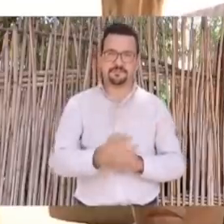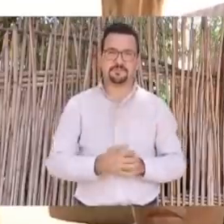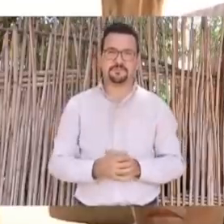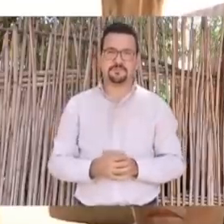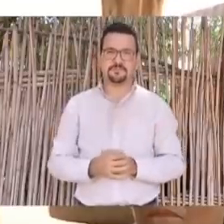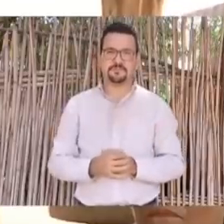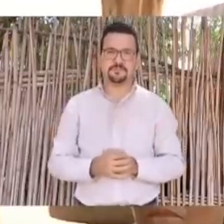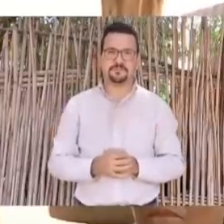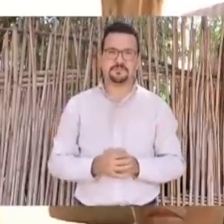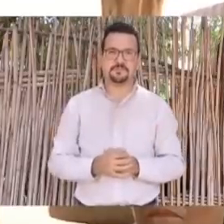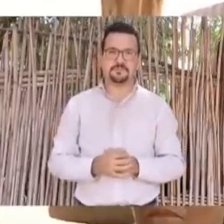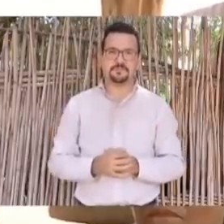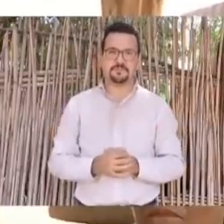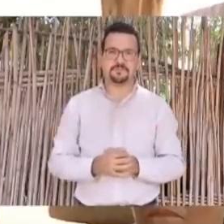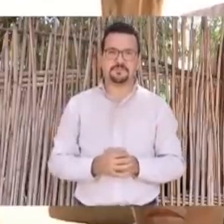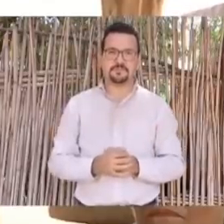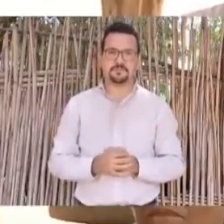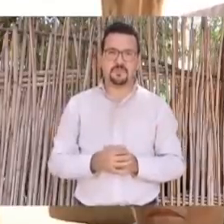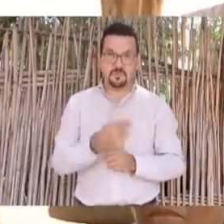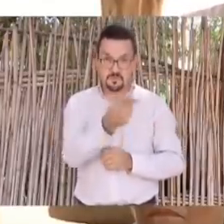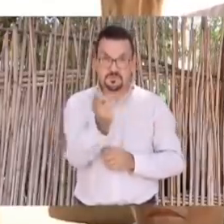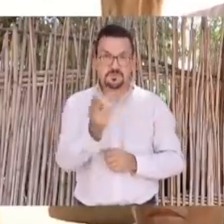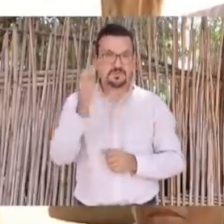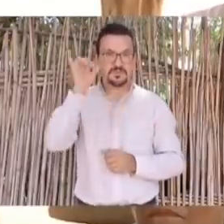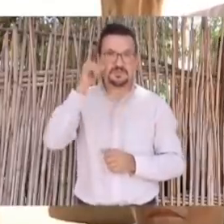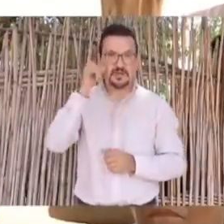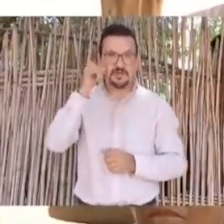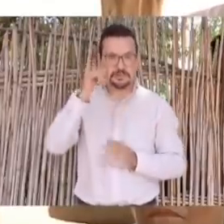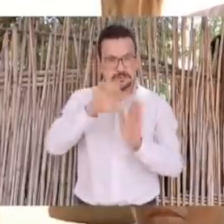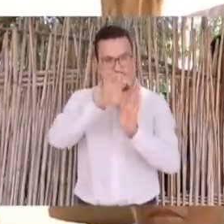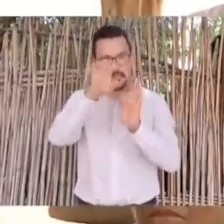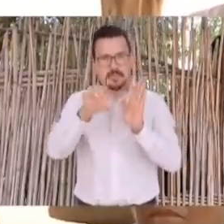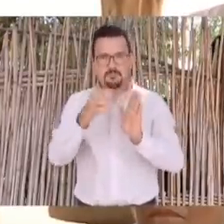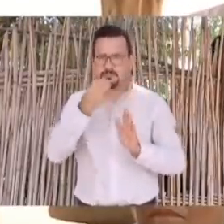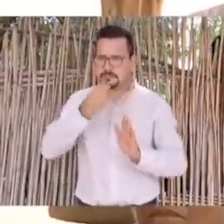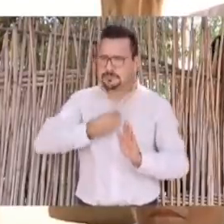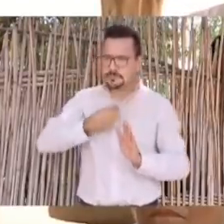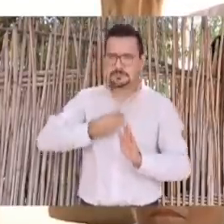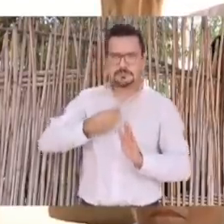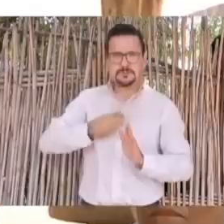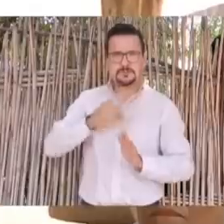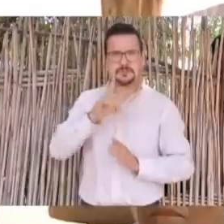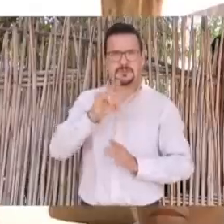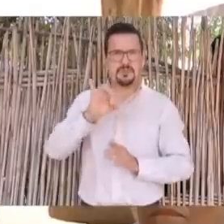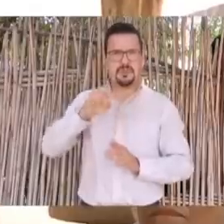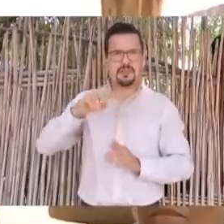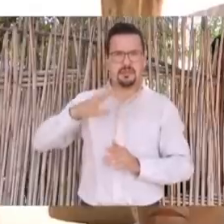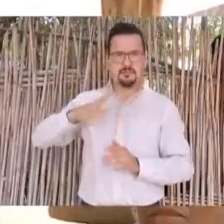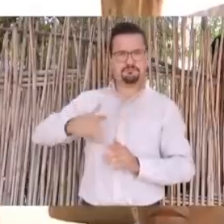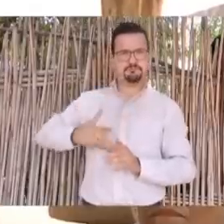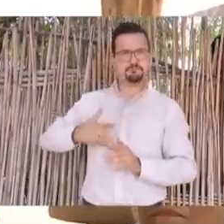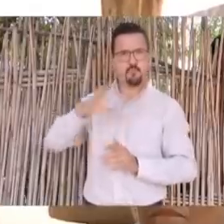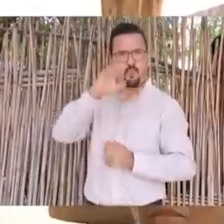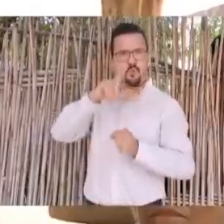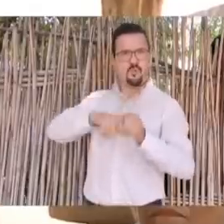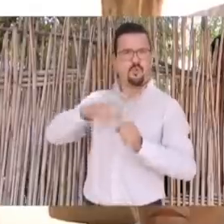un ejemplo de resistencia y de dignidad esta cultura